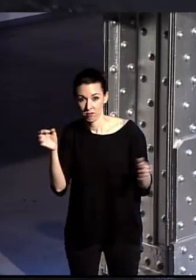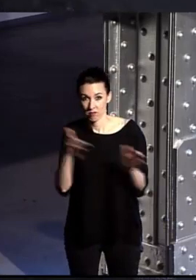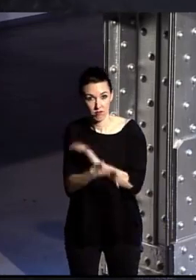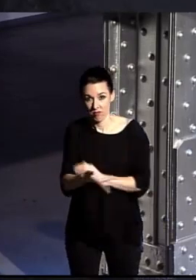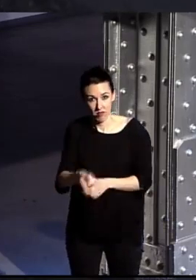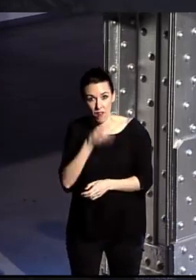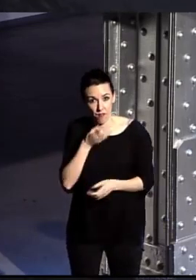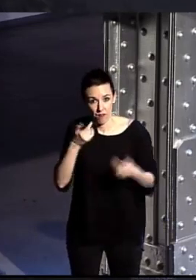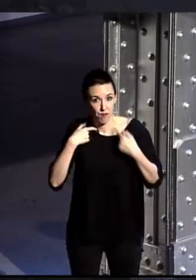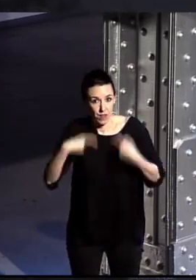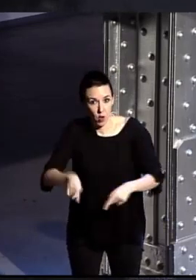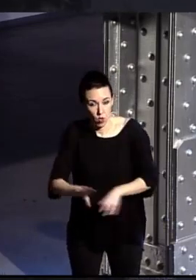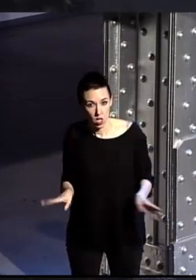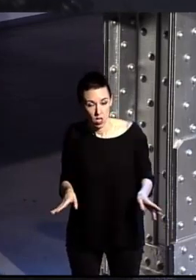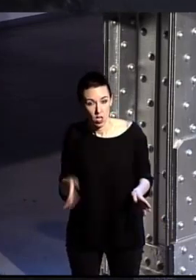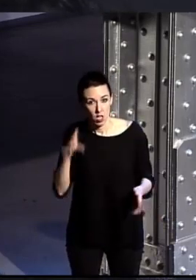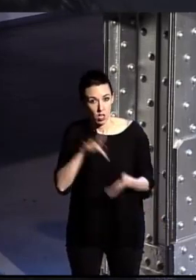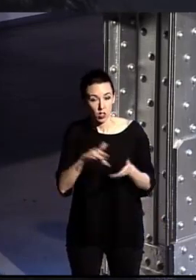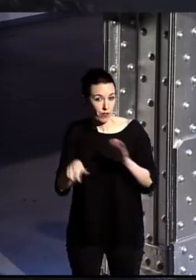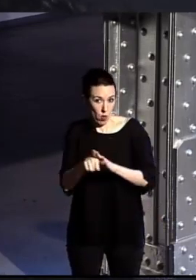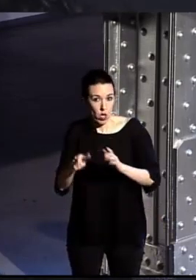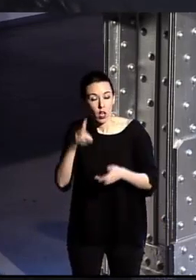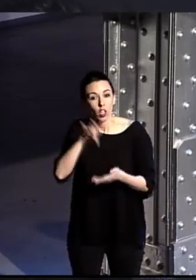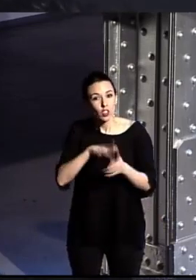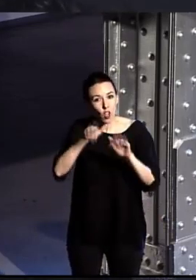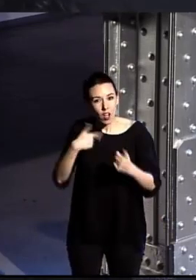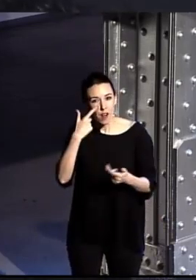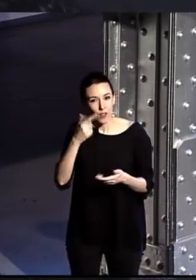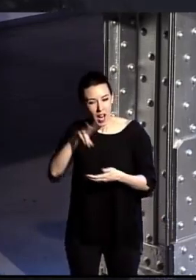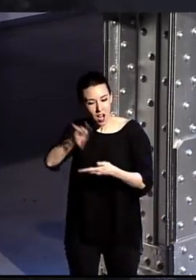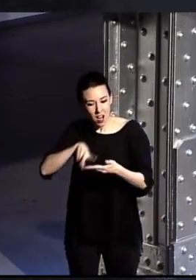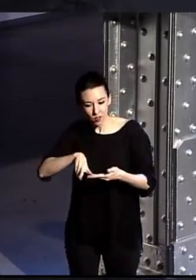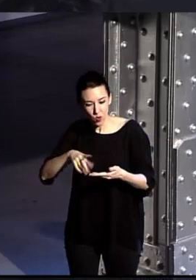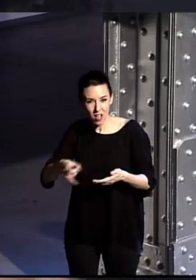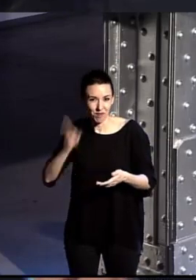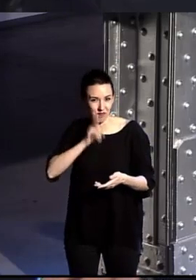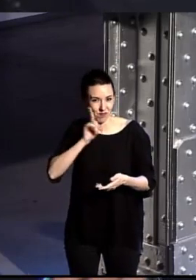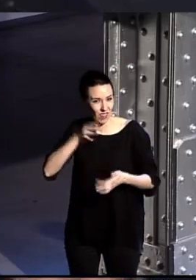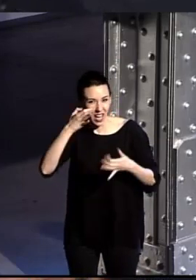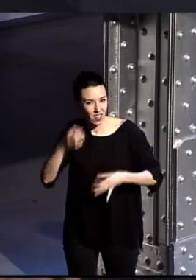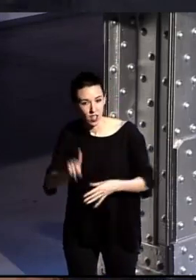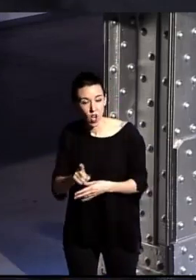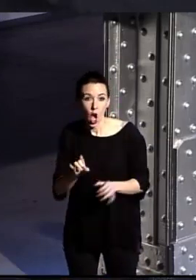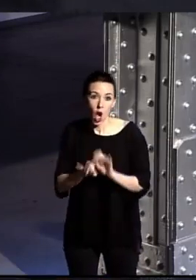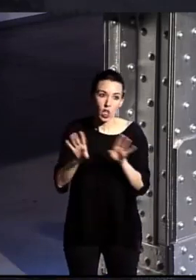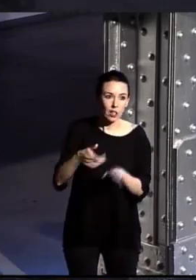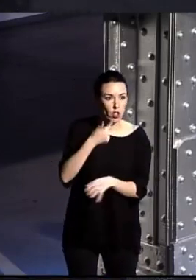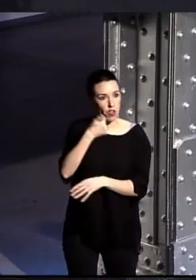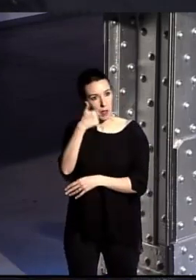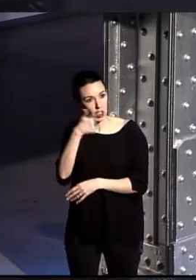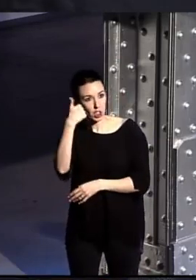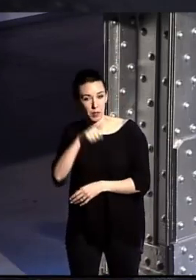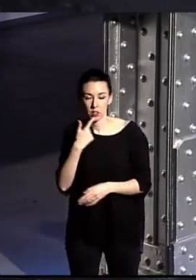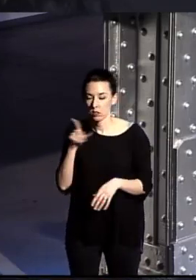fraude. Y el resultado de esa transposición es una lectura fraudulenta de la realidad. Dices, claro, no, es que era muy machista.